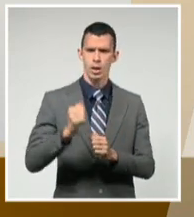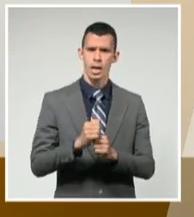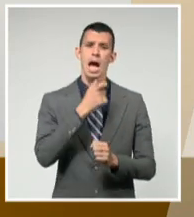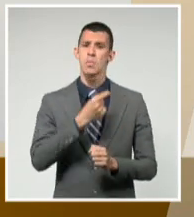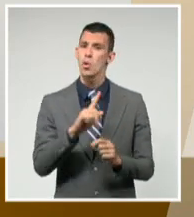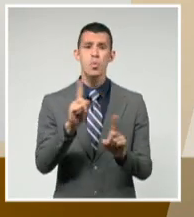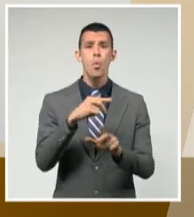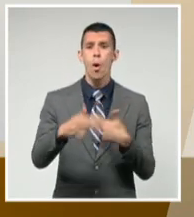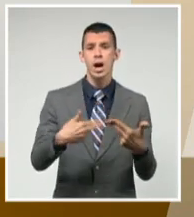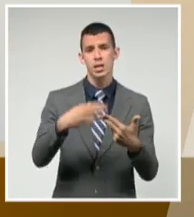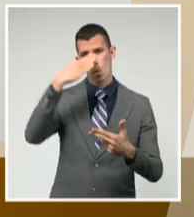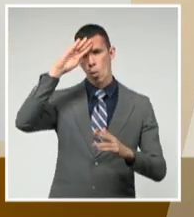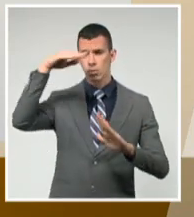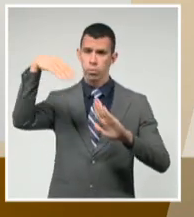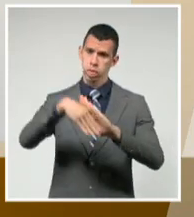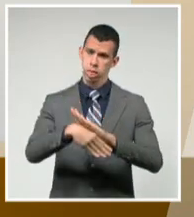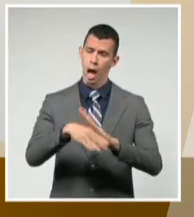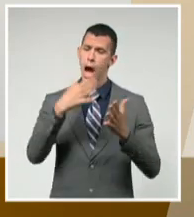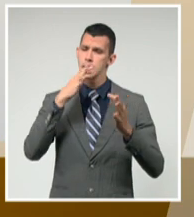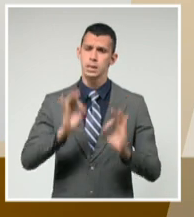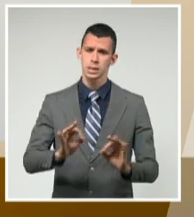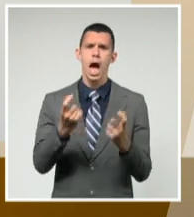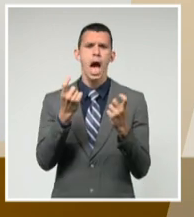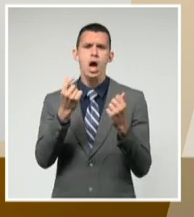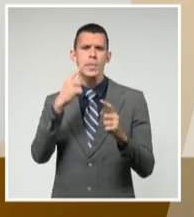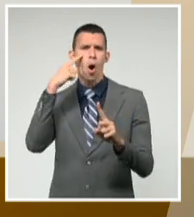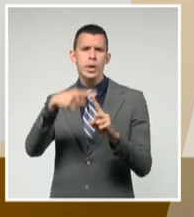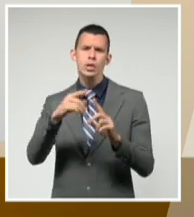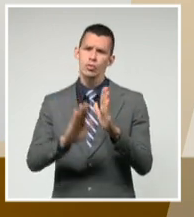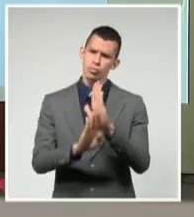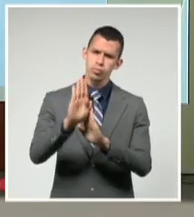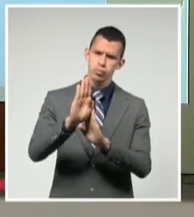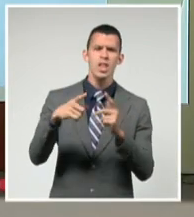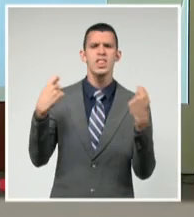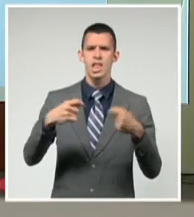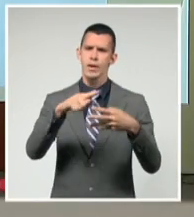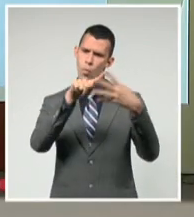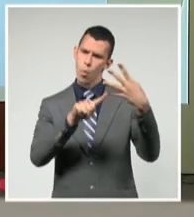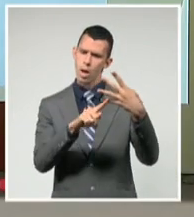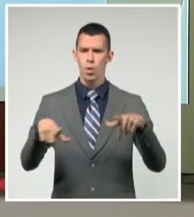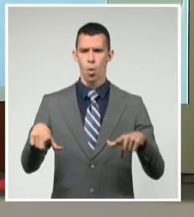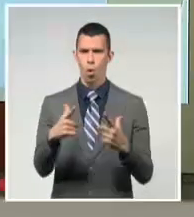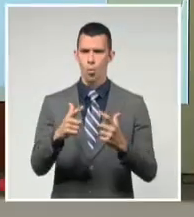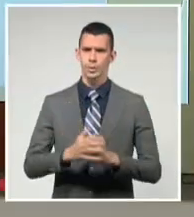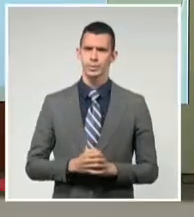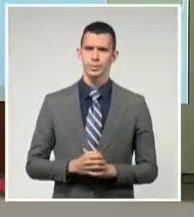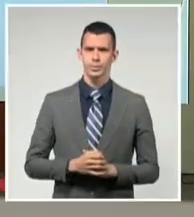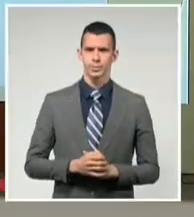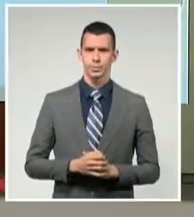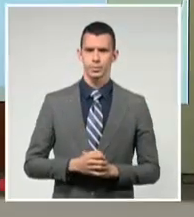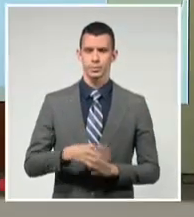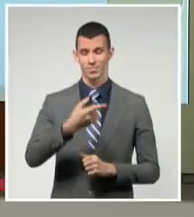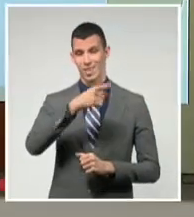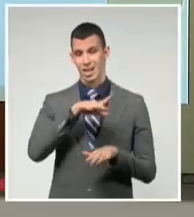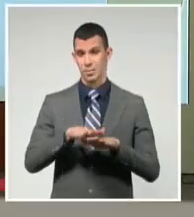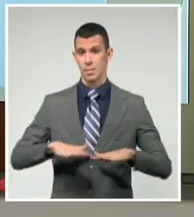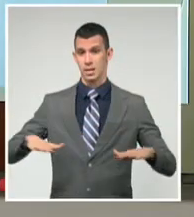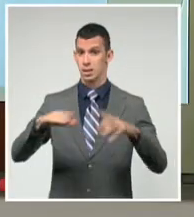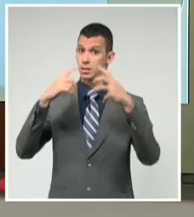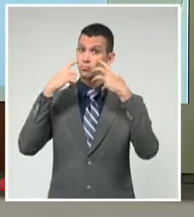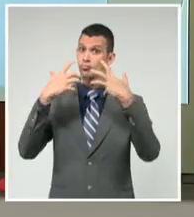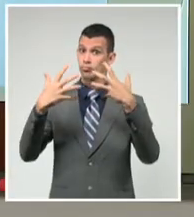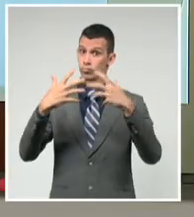del país en un primer acercamiento como les decía el tema era en la mesa redonda marino murillo jorge miembro del buró político del partido